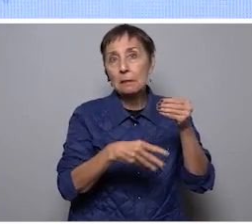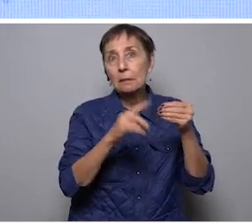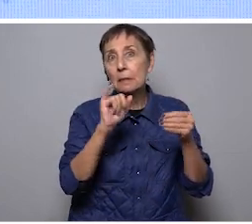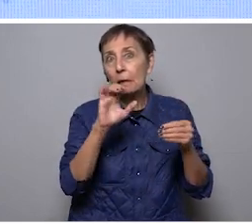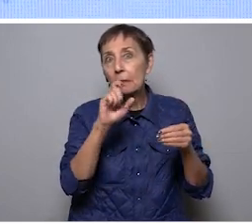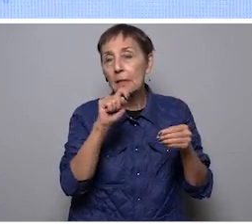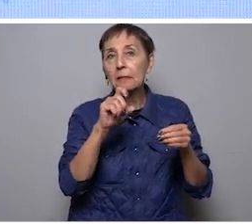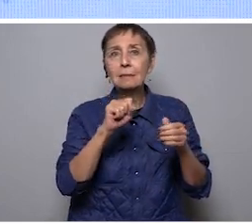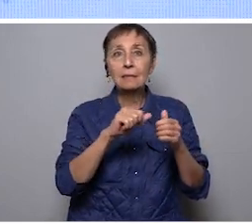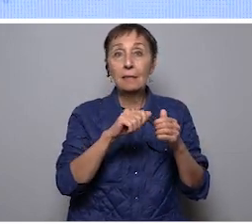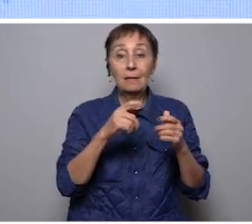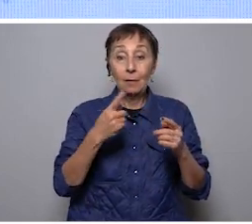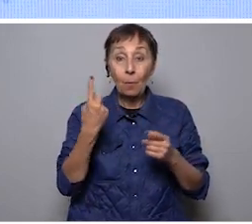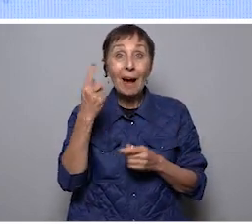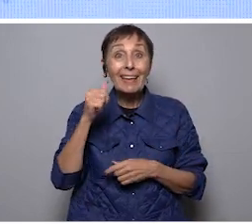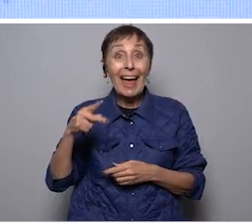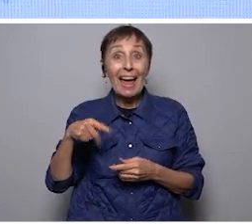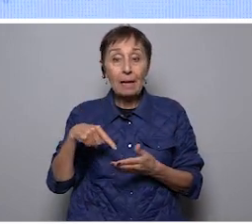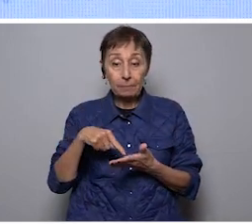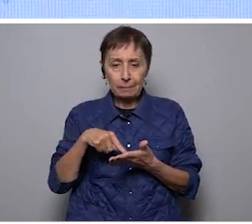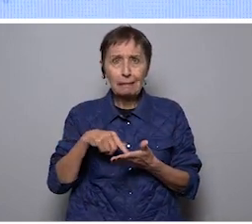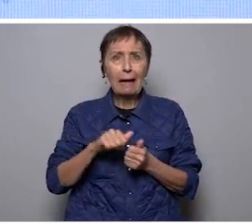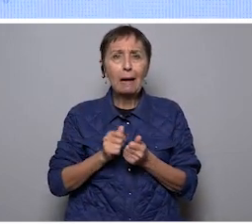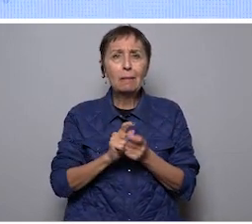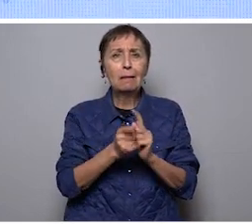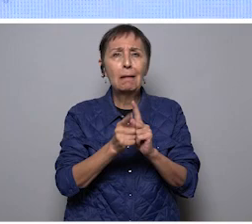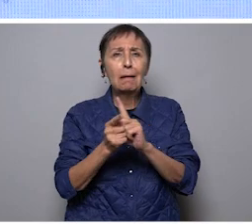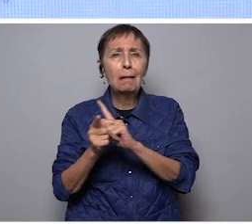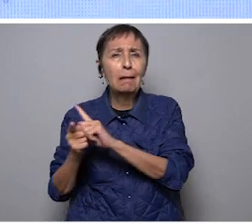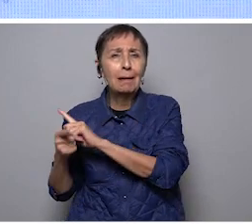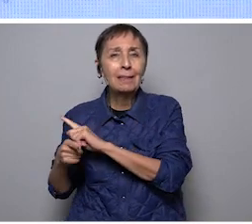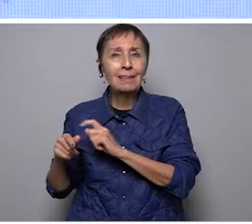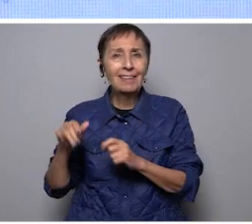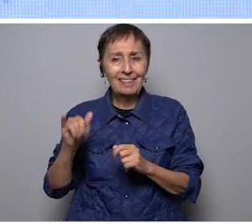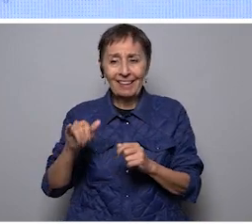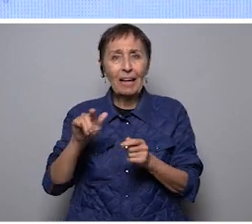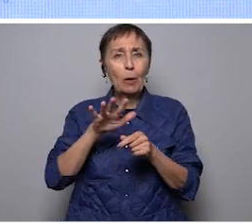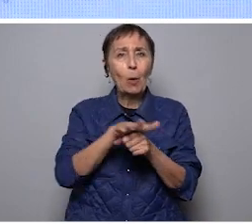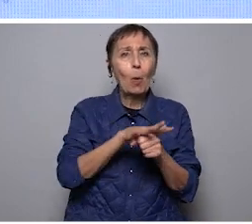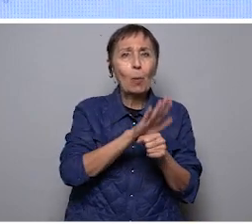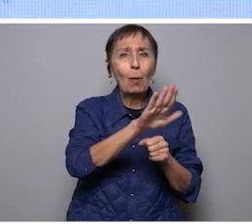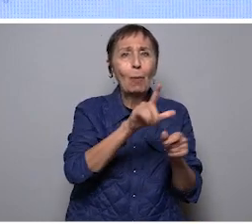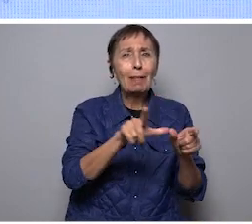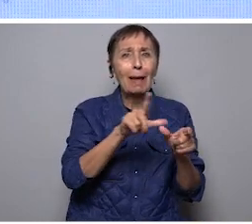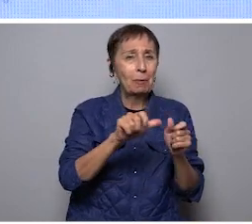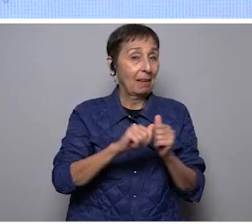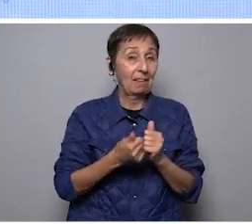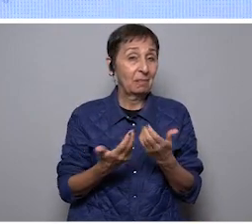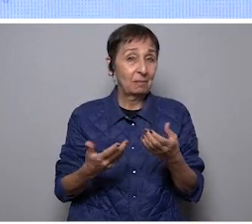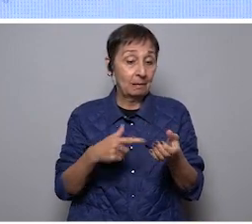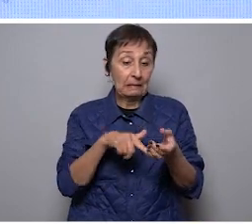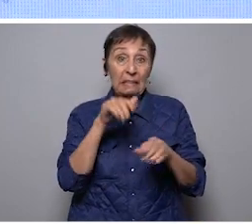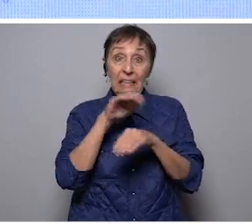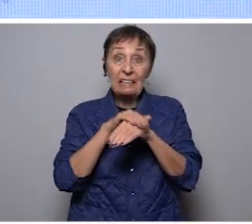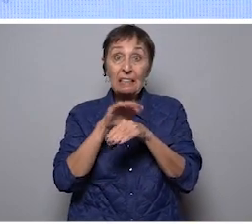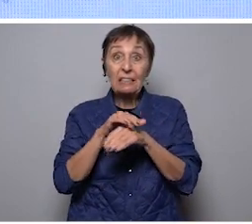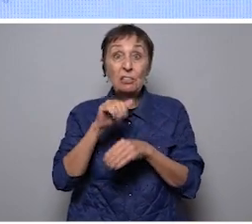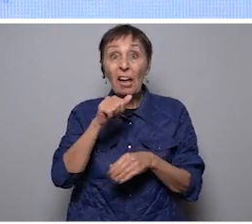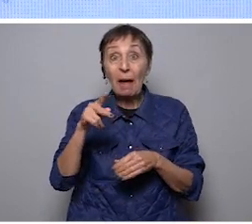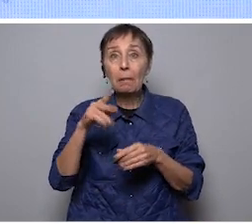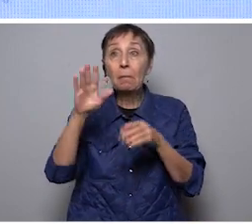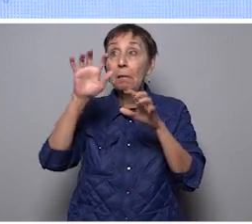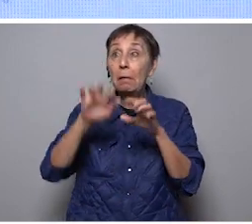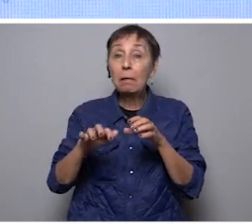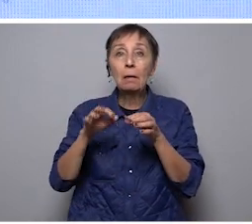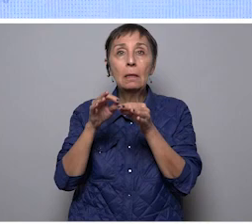lenguaje local donde No necesariamente se lee y se escribe Si tomas en cuenta los índices de analfabetismo entonces hay retos